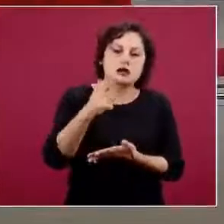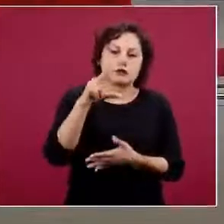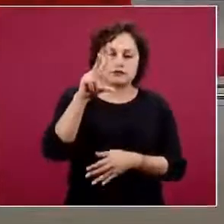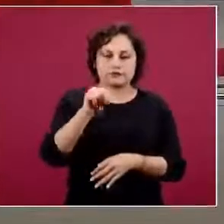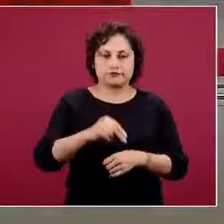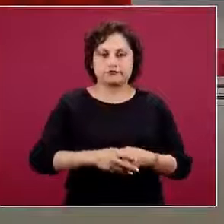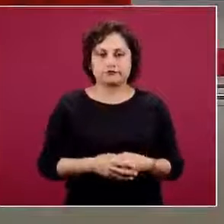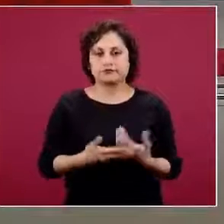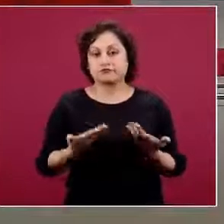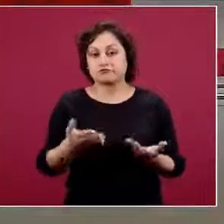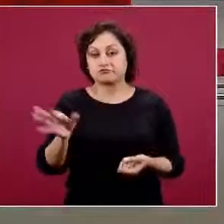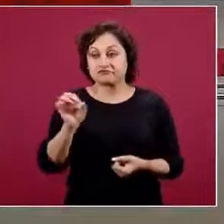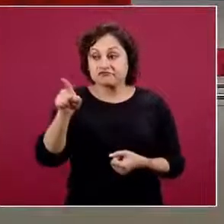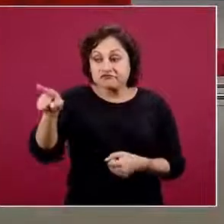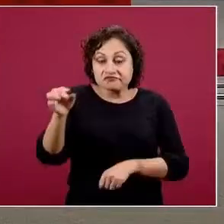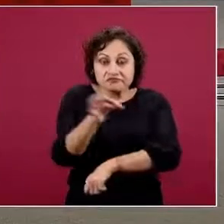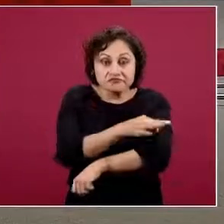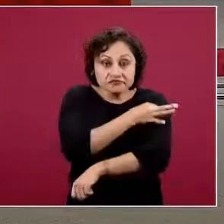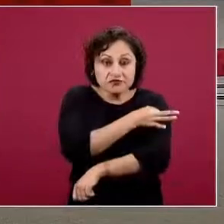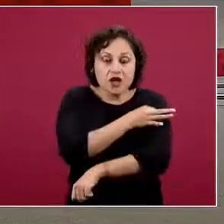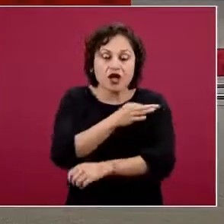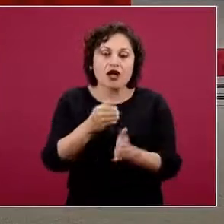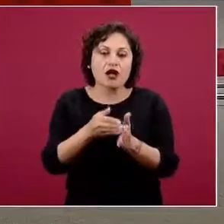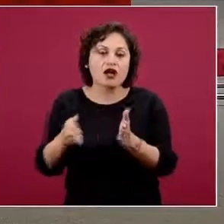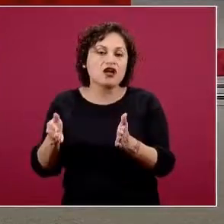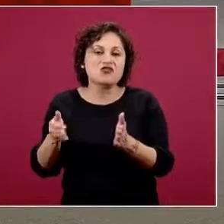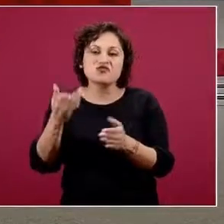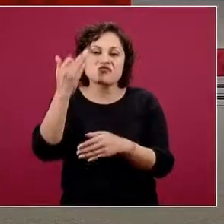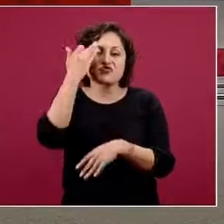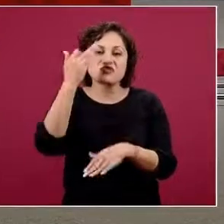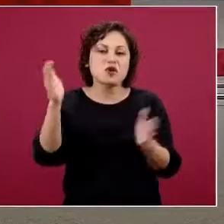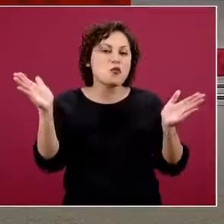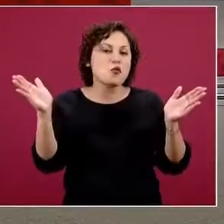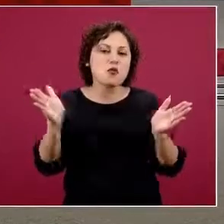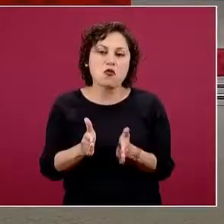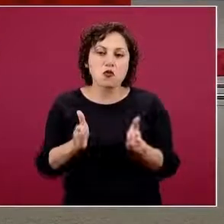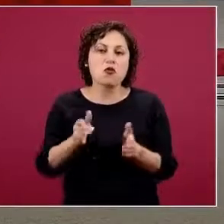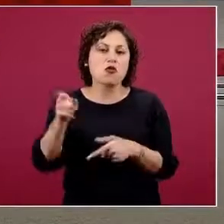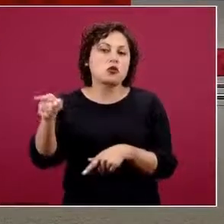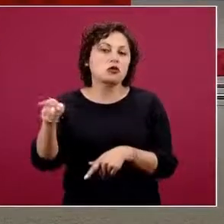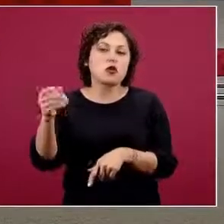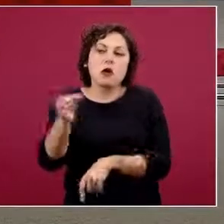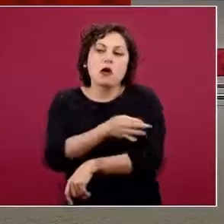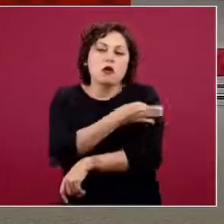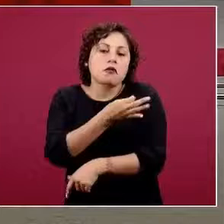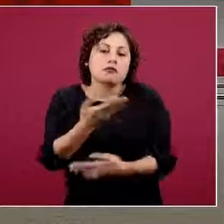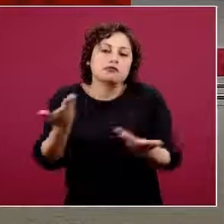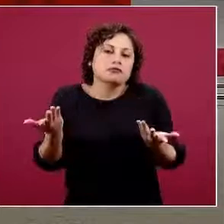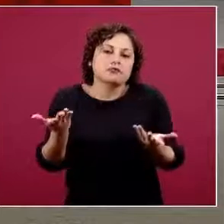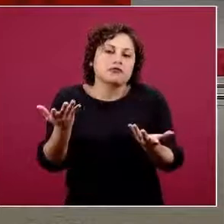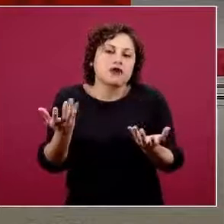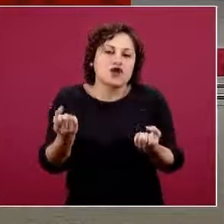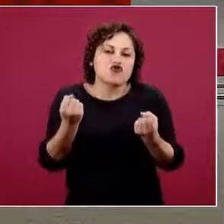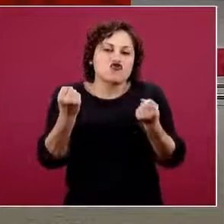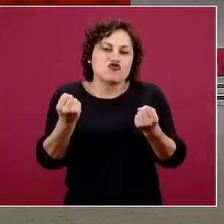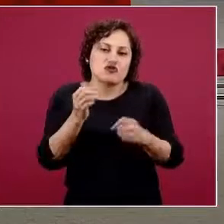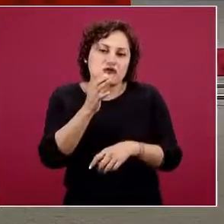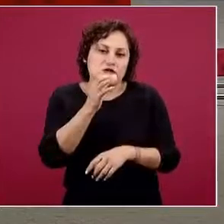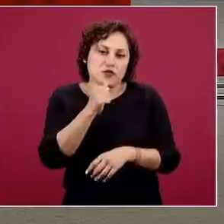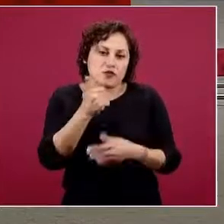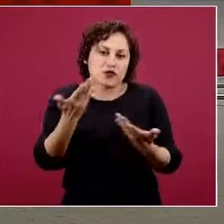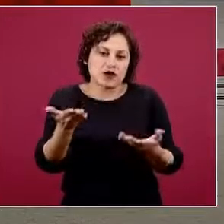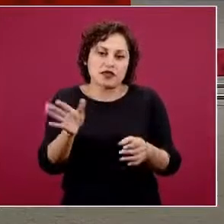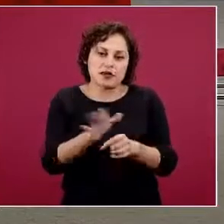desarrollar la inmunidad para la enfermedad grave, sobre todo porque recordemos que ella venía además